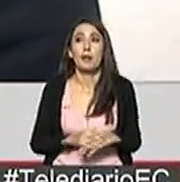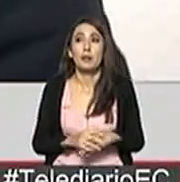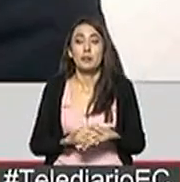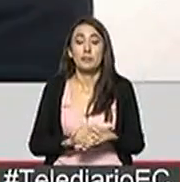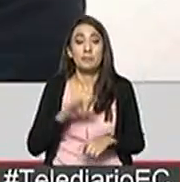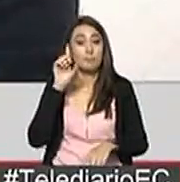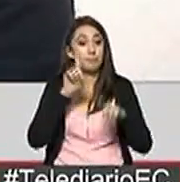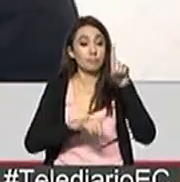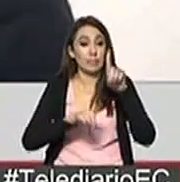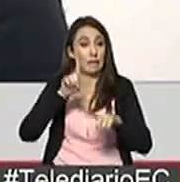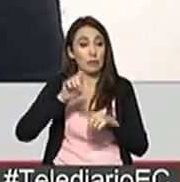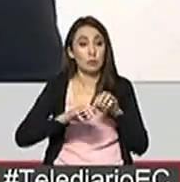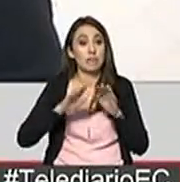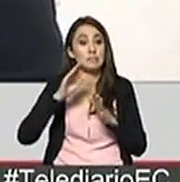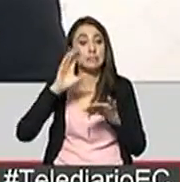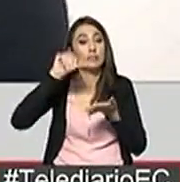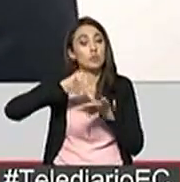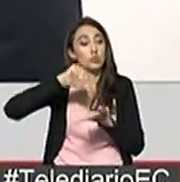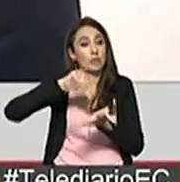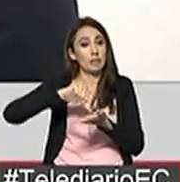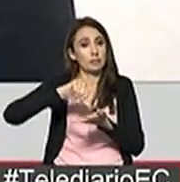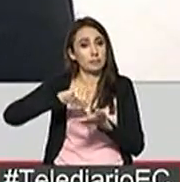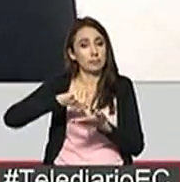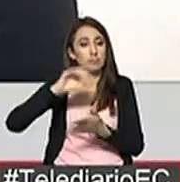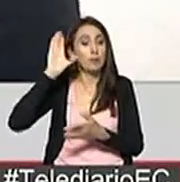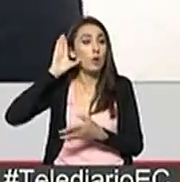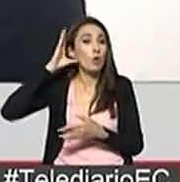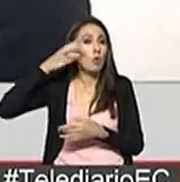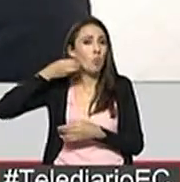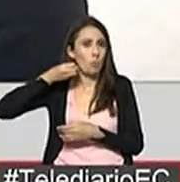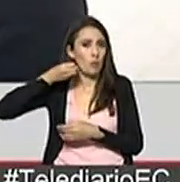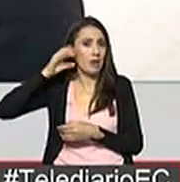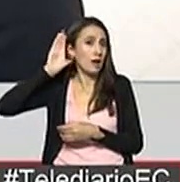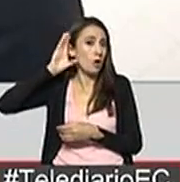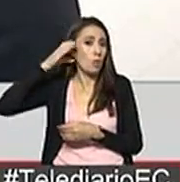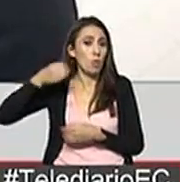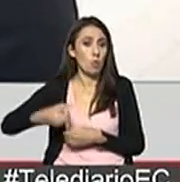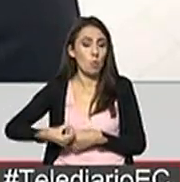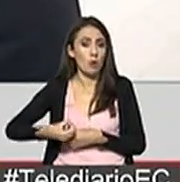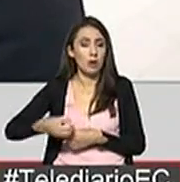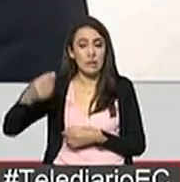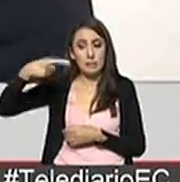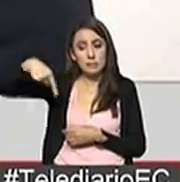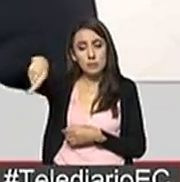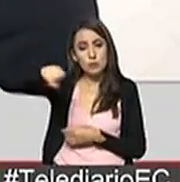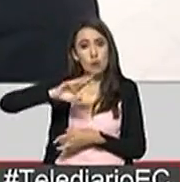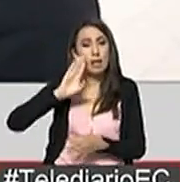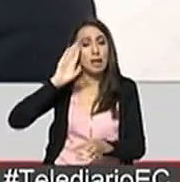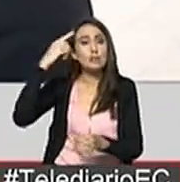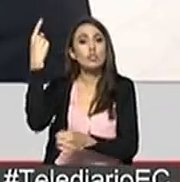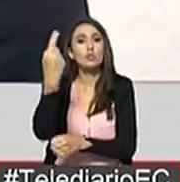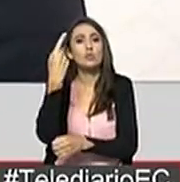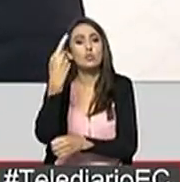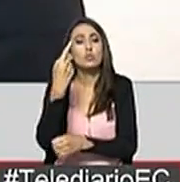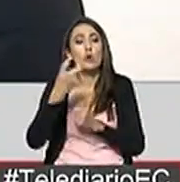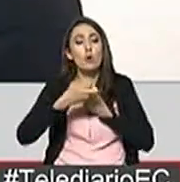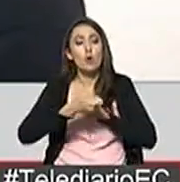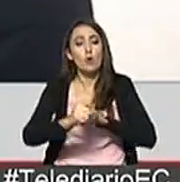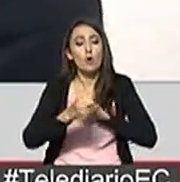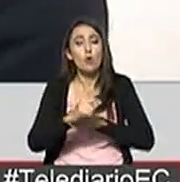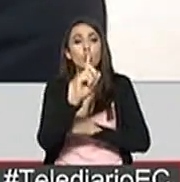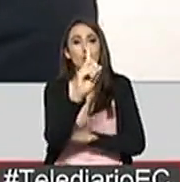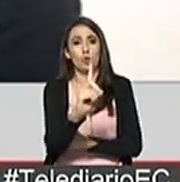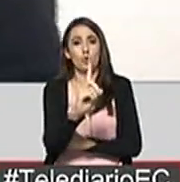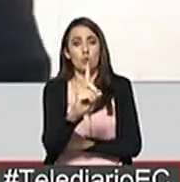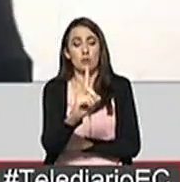que, como el caso de Cuenca, no son solamente ciudades que se dedican a una determinada artesanía, a un